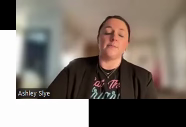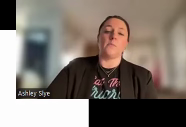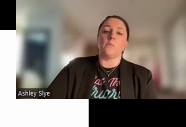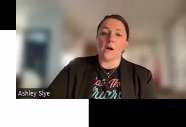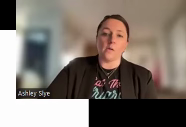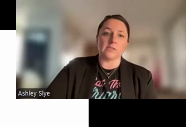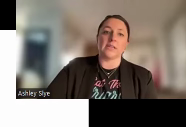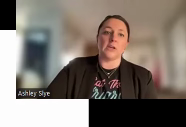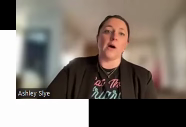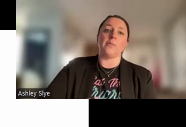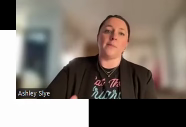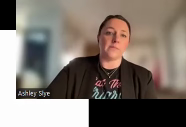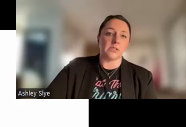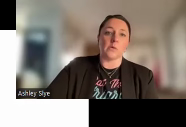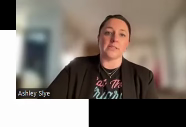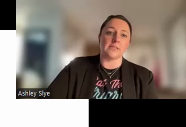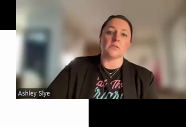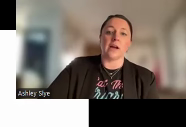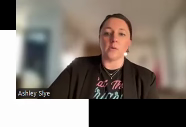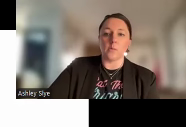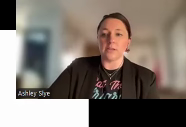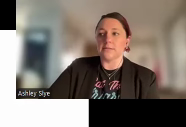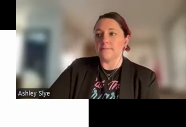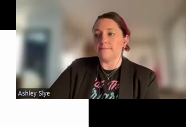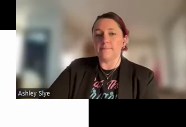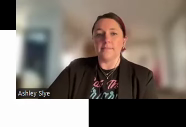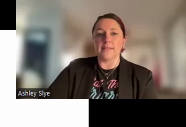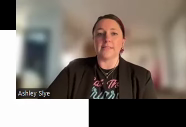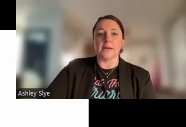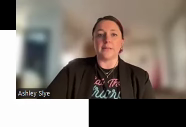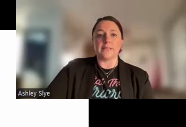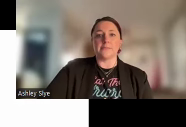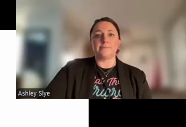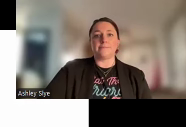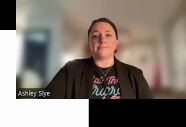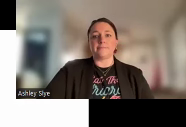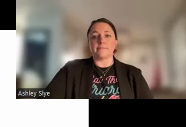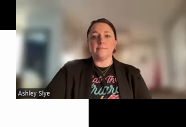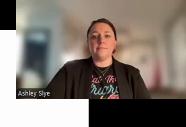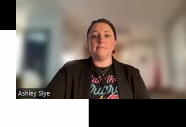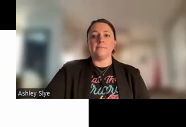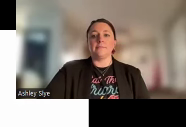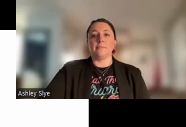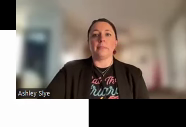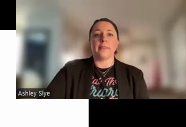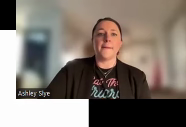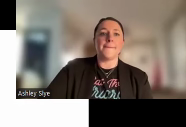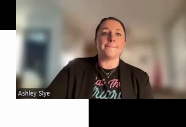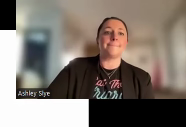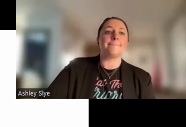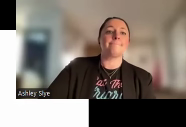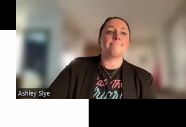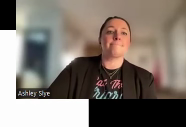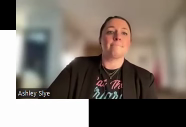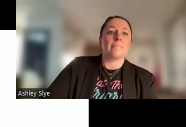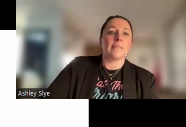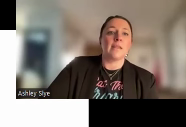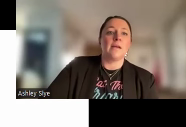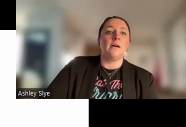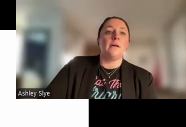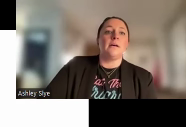suceder y después cómo poderlo abordar, qué tipo de asistencia pueden necesitar o conversaciones de seguimiento se les puede proporcionar a